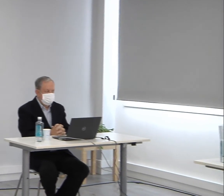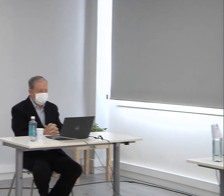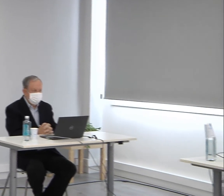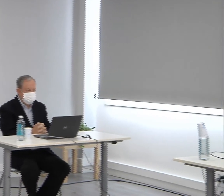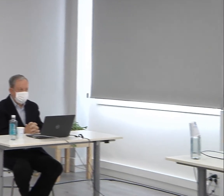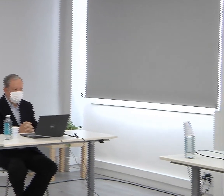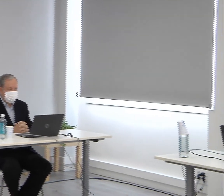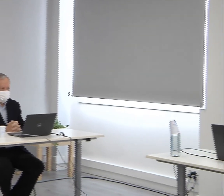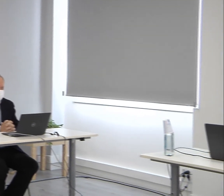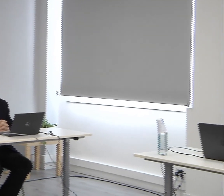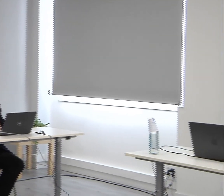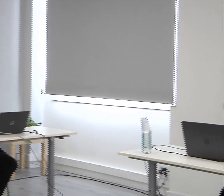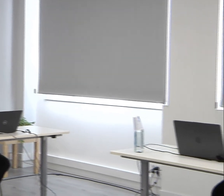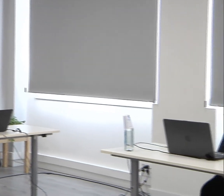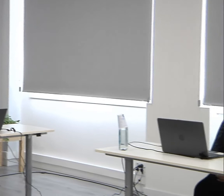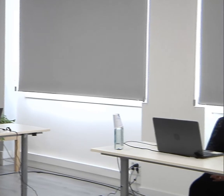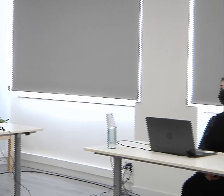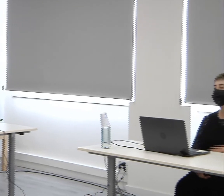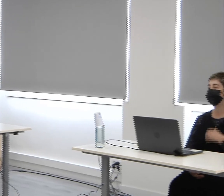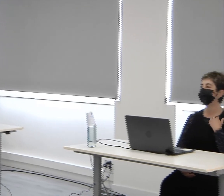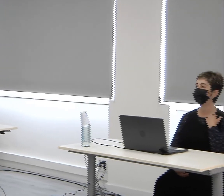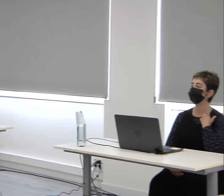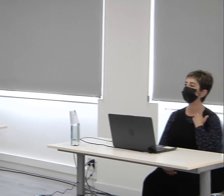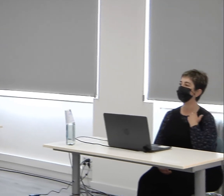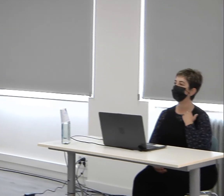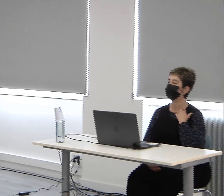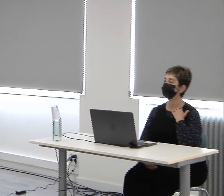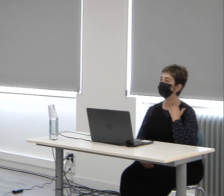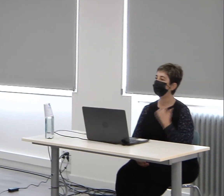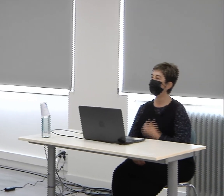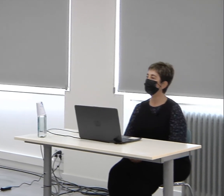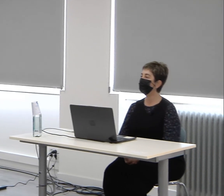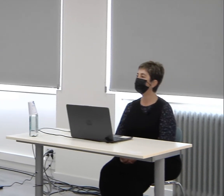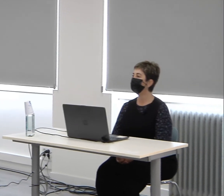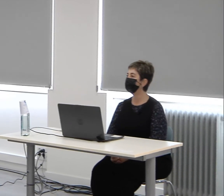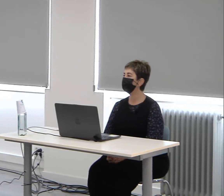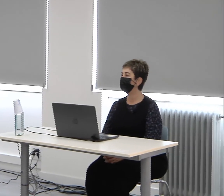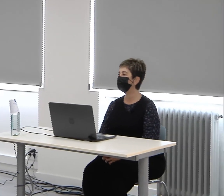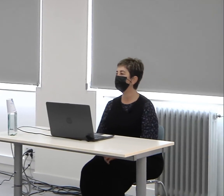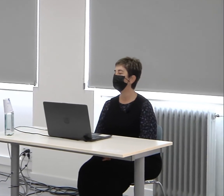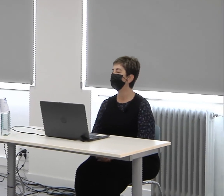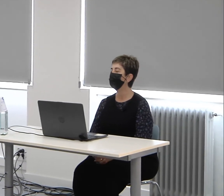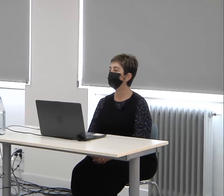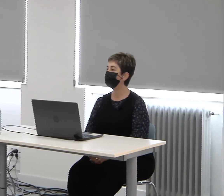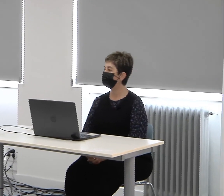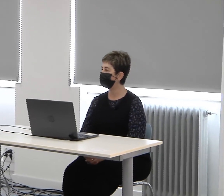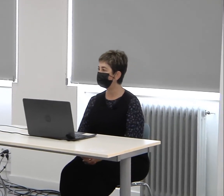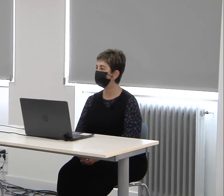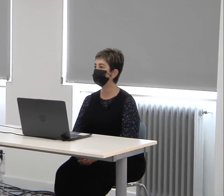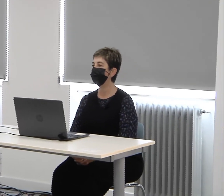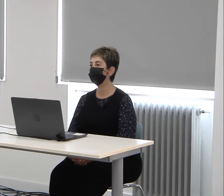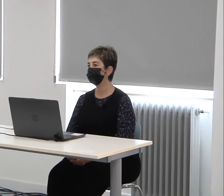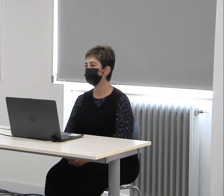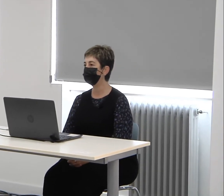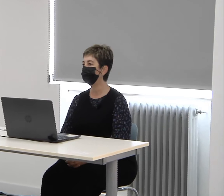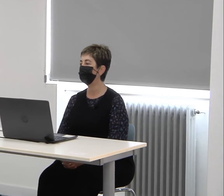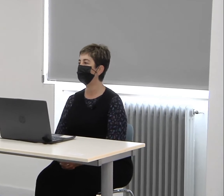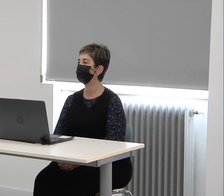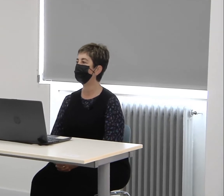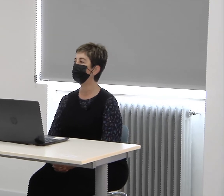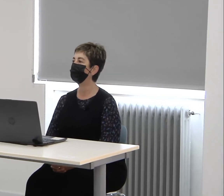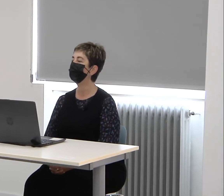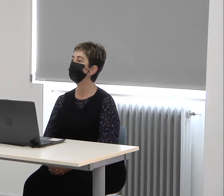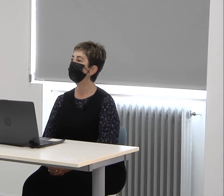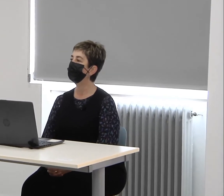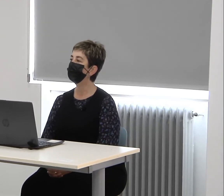comunidad autónoma, queremos aprovechar y agradecer en este momento el apoyo de las instituciones públicas, en concreto